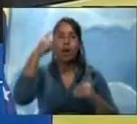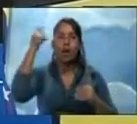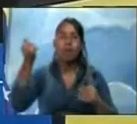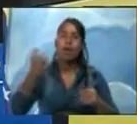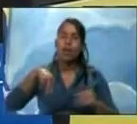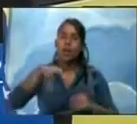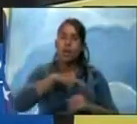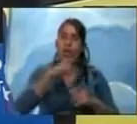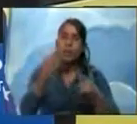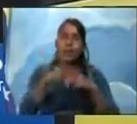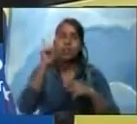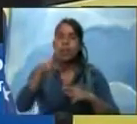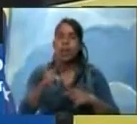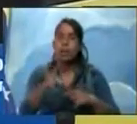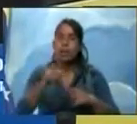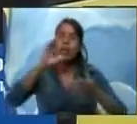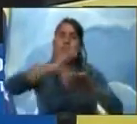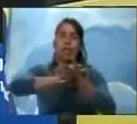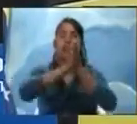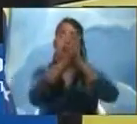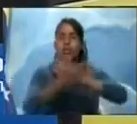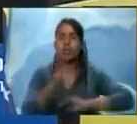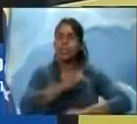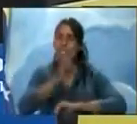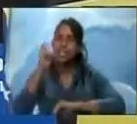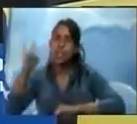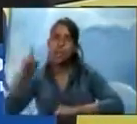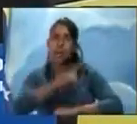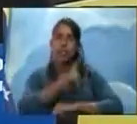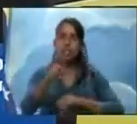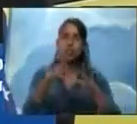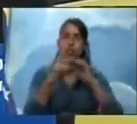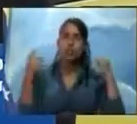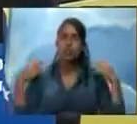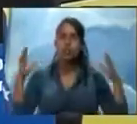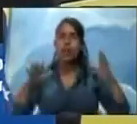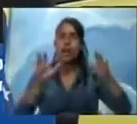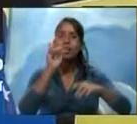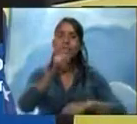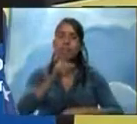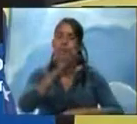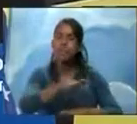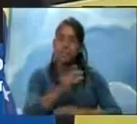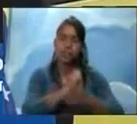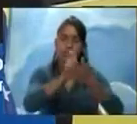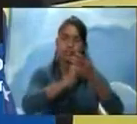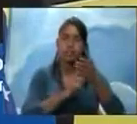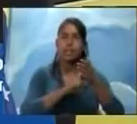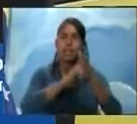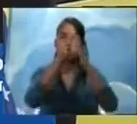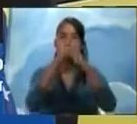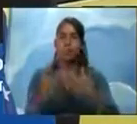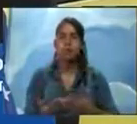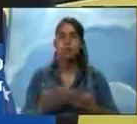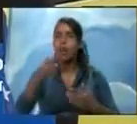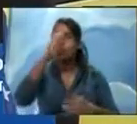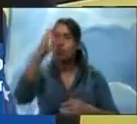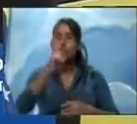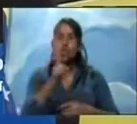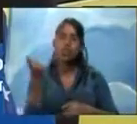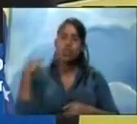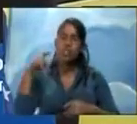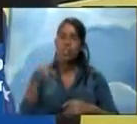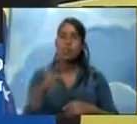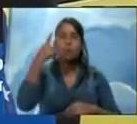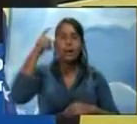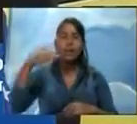nosotros, pero también la destrucción de Satanás, el diablo y sus ángeles también está escrito en las Escrituras. Dios lo tiene allí para